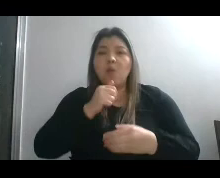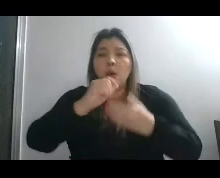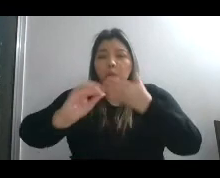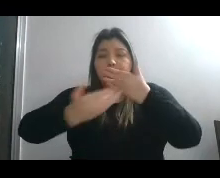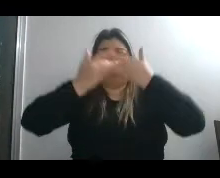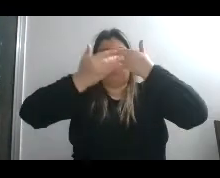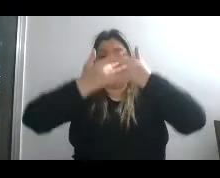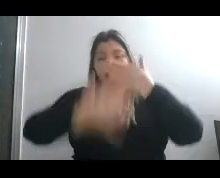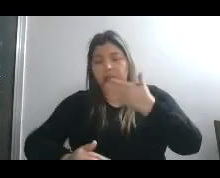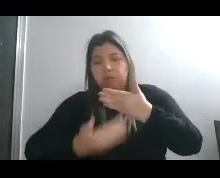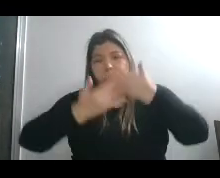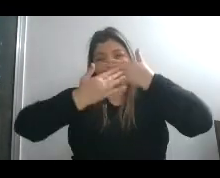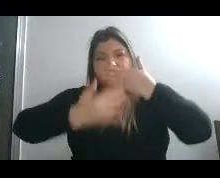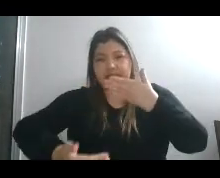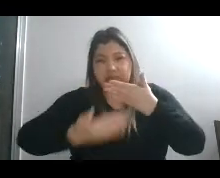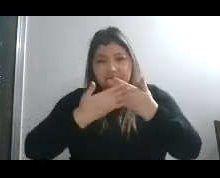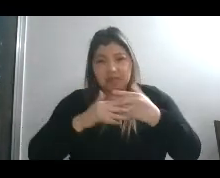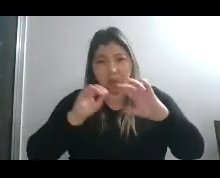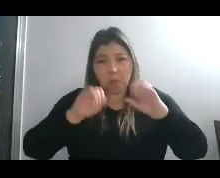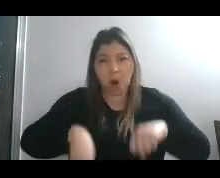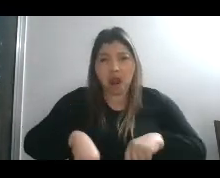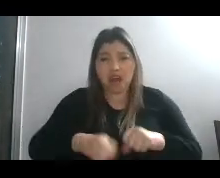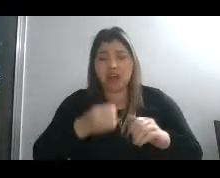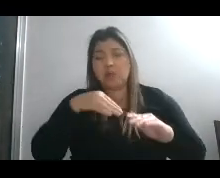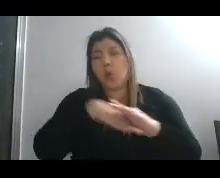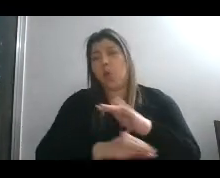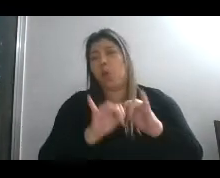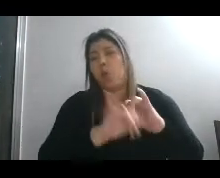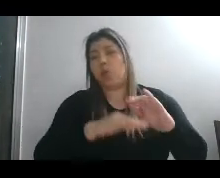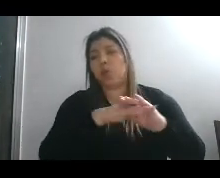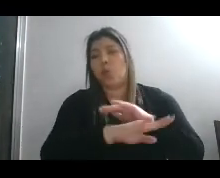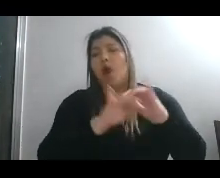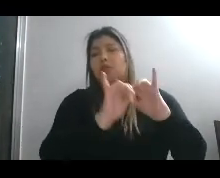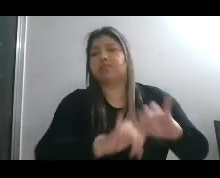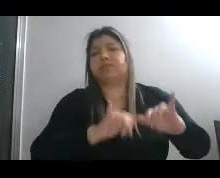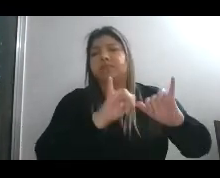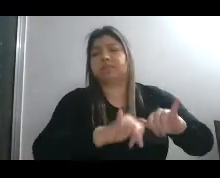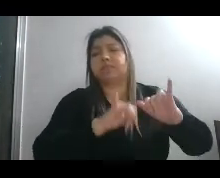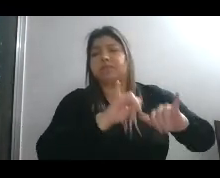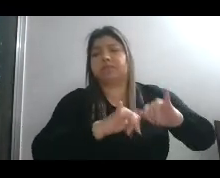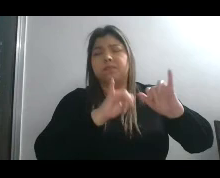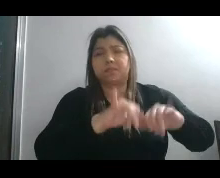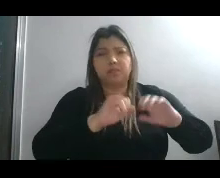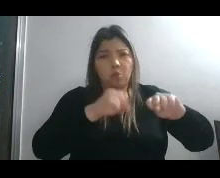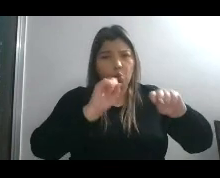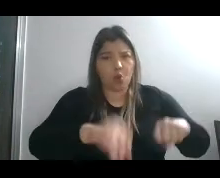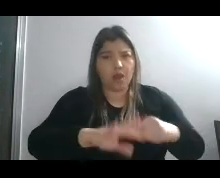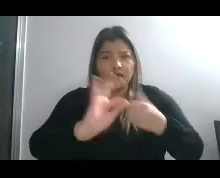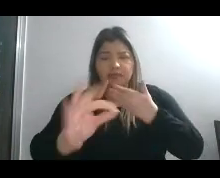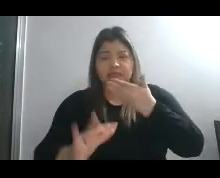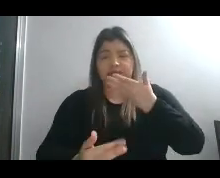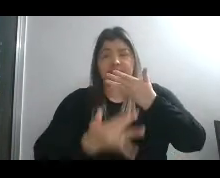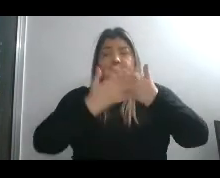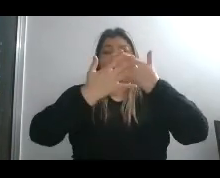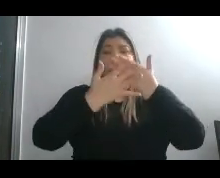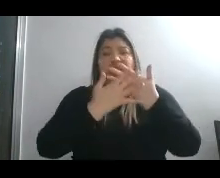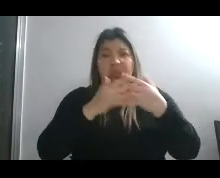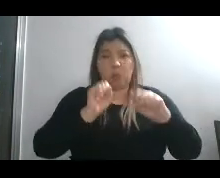las mascarillas quirúrgicas se podrían conservar, se podrían tener como reservorio de infección si hacemos un uso inadecuado,